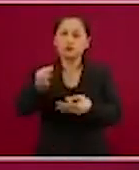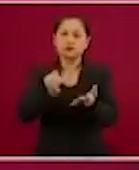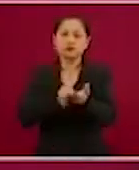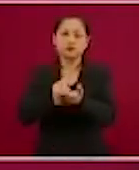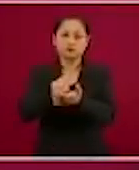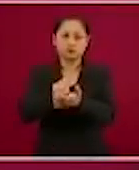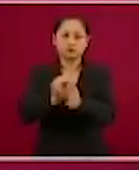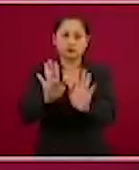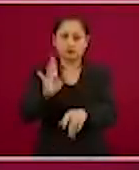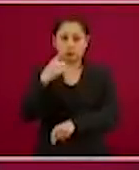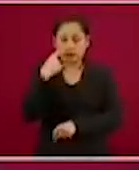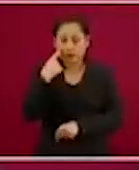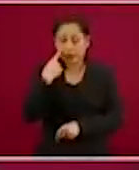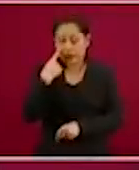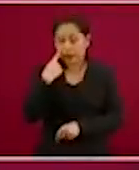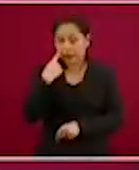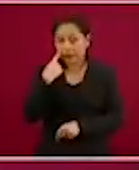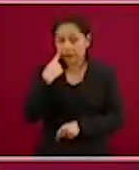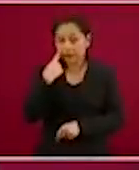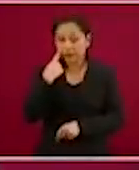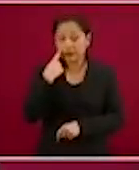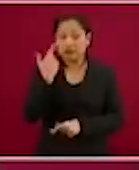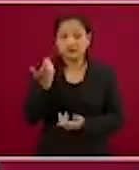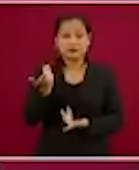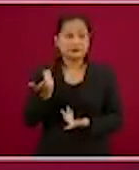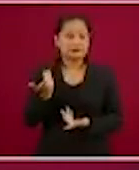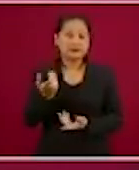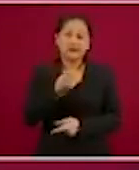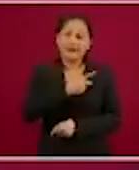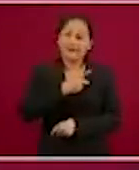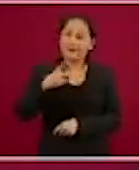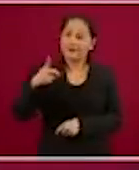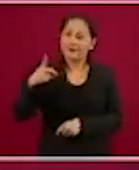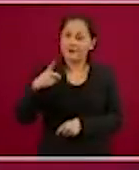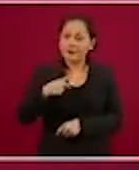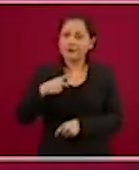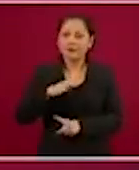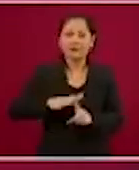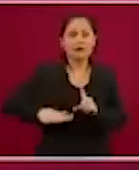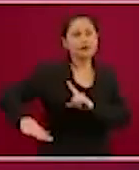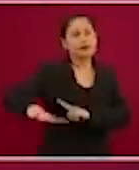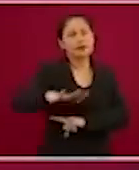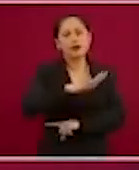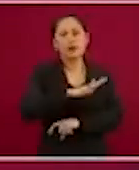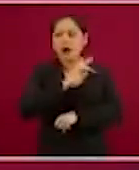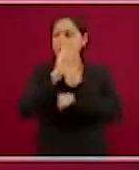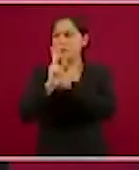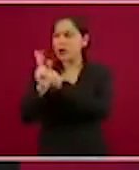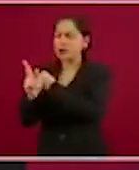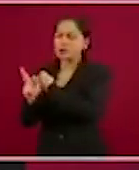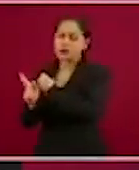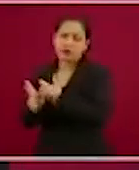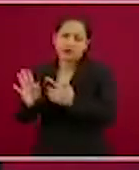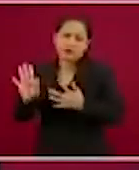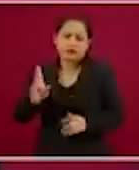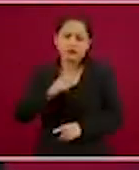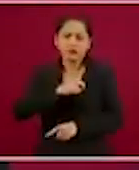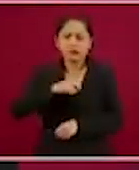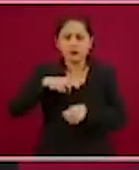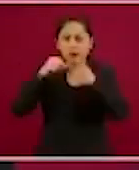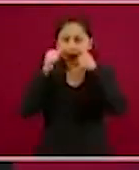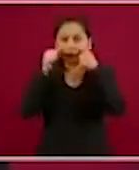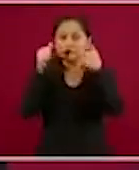desde que inició en china la pandemia expresó al subsecretario de salud en la conferencia matutina hasta el martes se han entregado